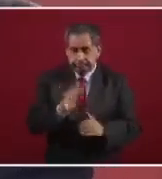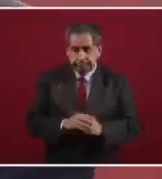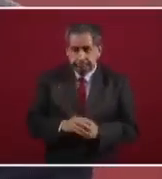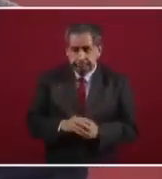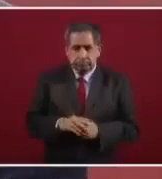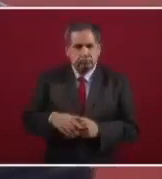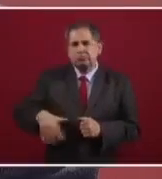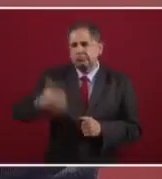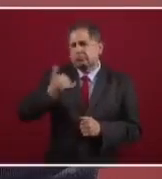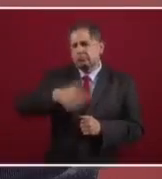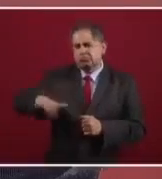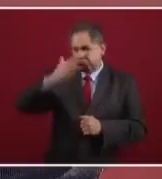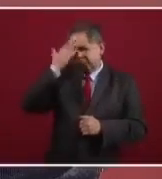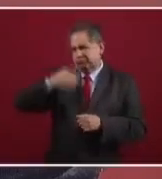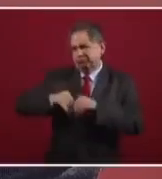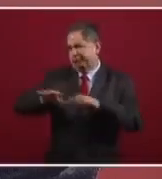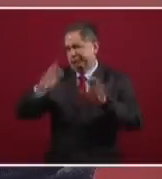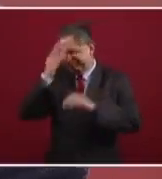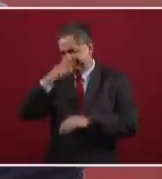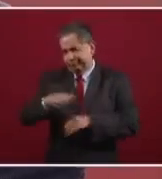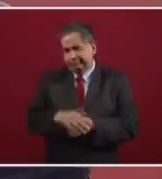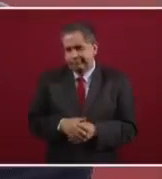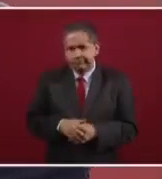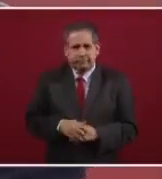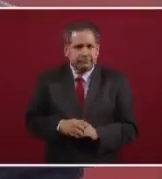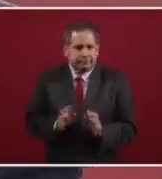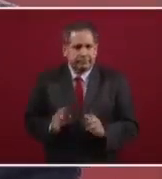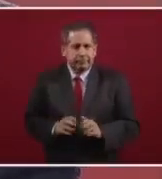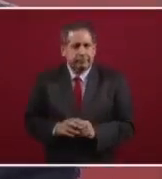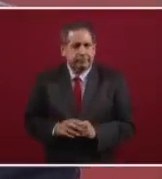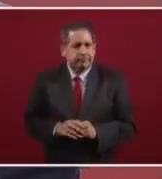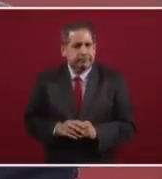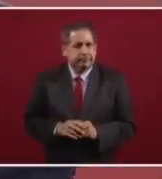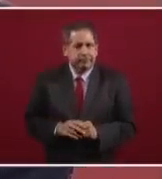es de dominio público, si se